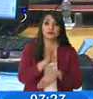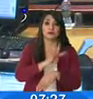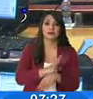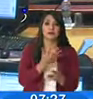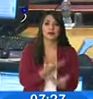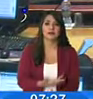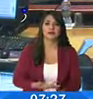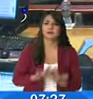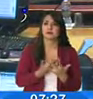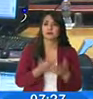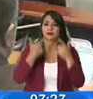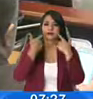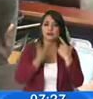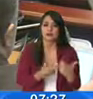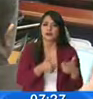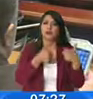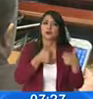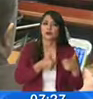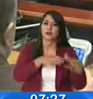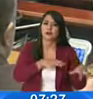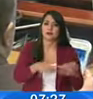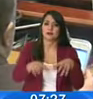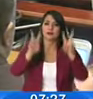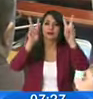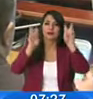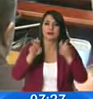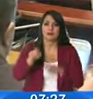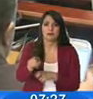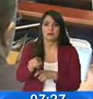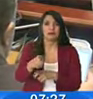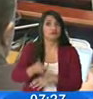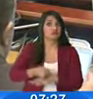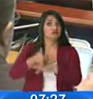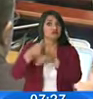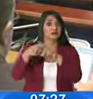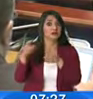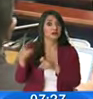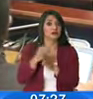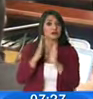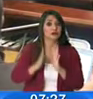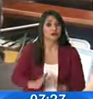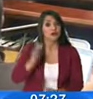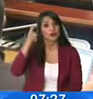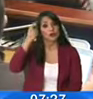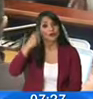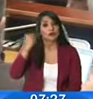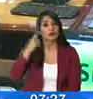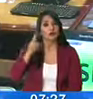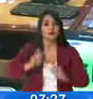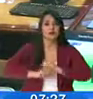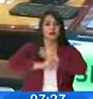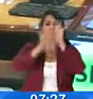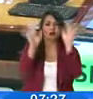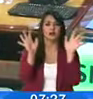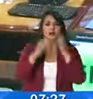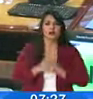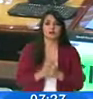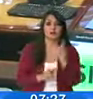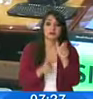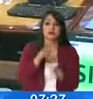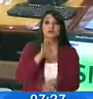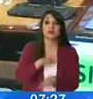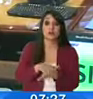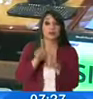una actuación eficaz de la Fiscalía para que este tema, que involucra a altos exfuncionarios del gobierno anterior, se aclare y que los